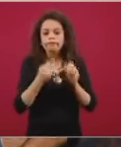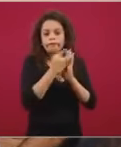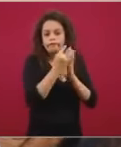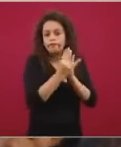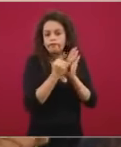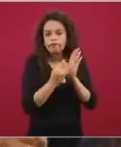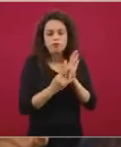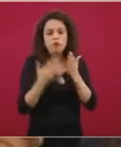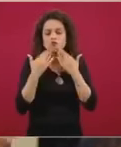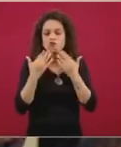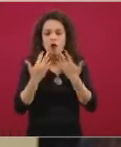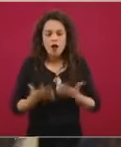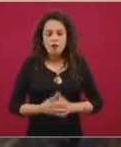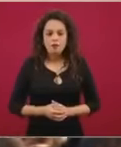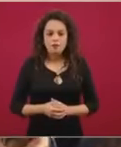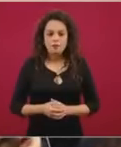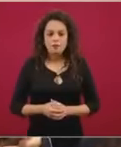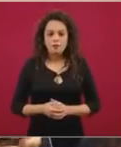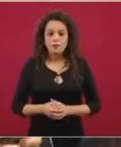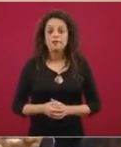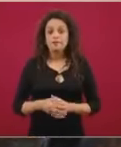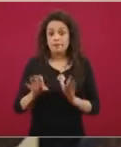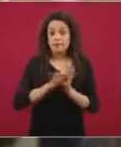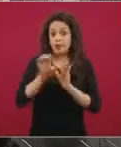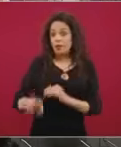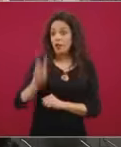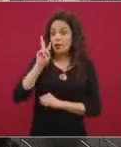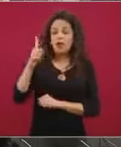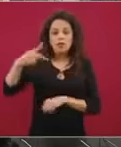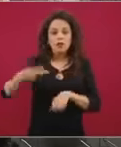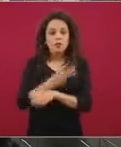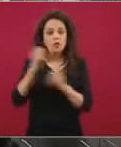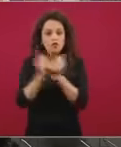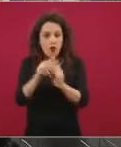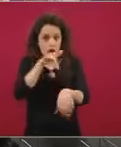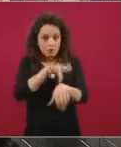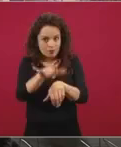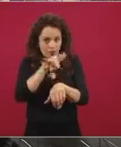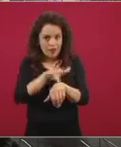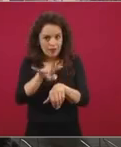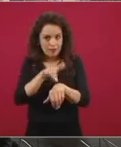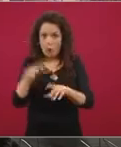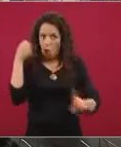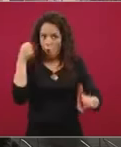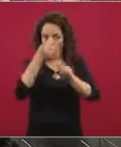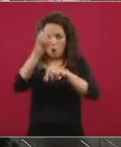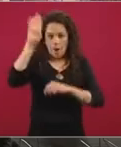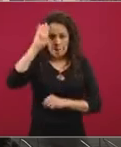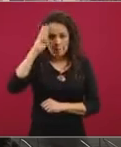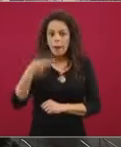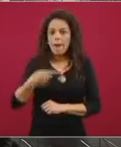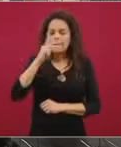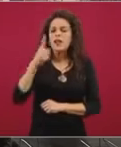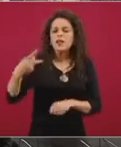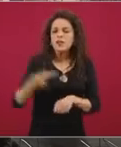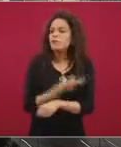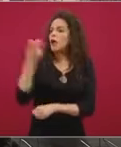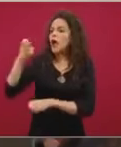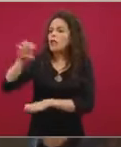fuertísimo, ¿no? Impactó mucho a la población. Pero ¿qué está pasando con estas empresas? Porque son las gigantes, ¿no? O sea, no estamos